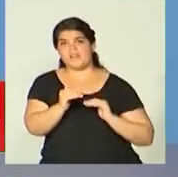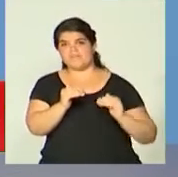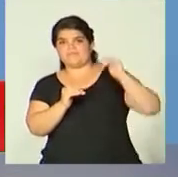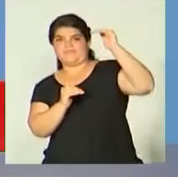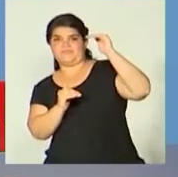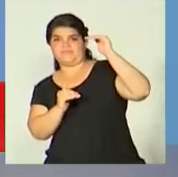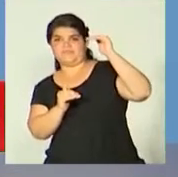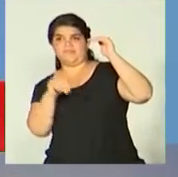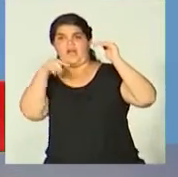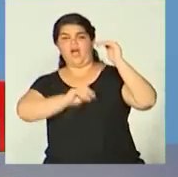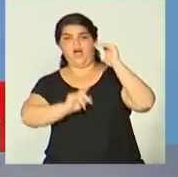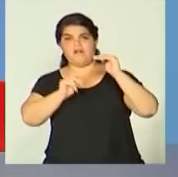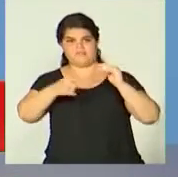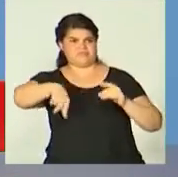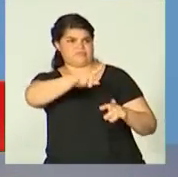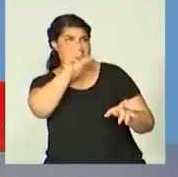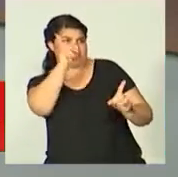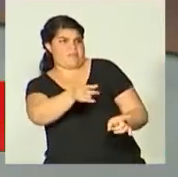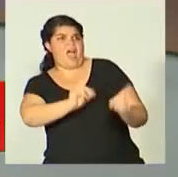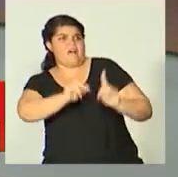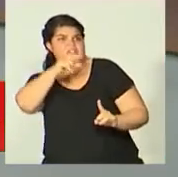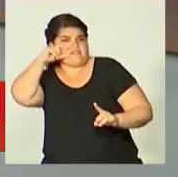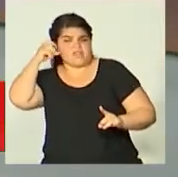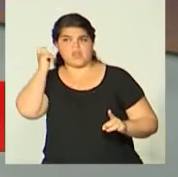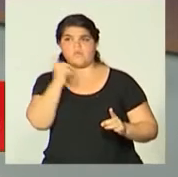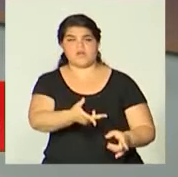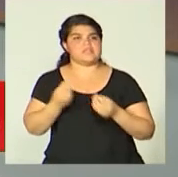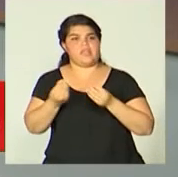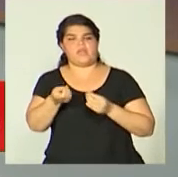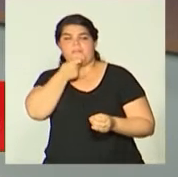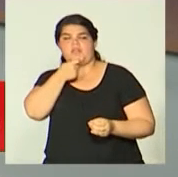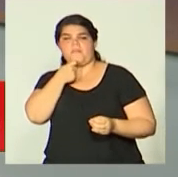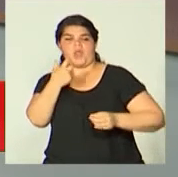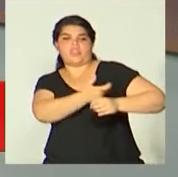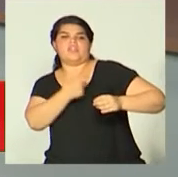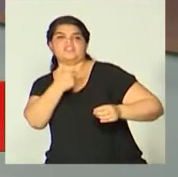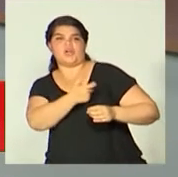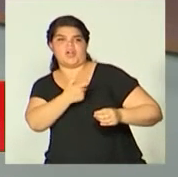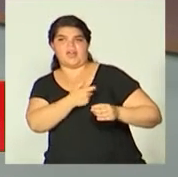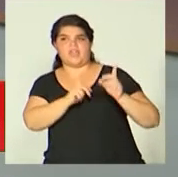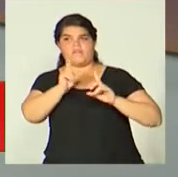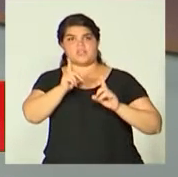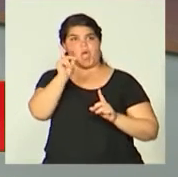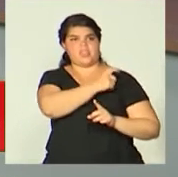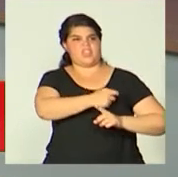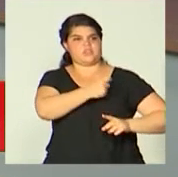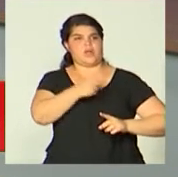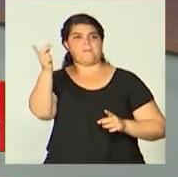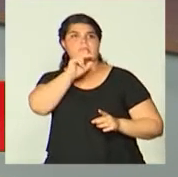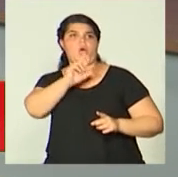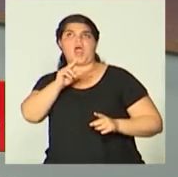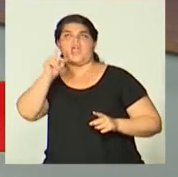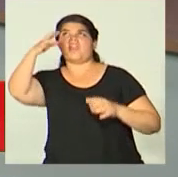que hasta éste muchas veces supongo que le da vergüenza cuando ven una publicidad no sé de un desodorante que se pone un desodorante y las mujeres caen del